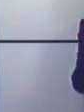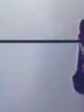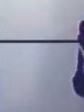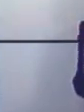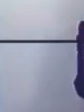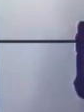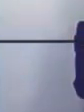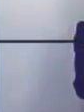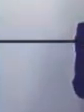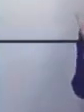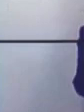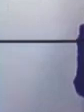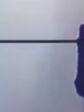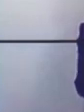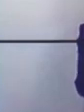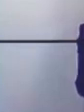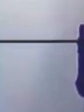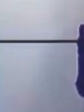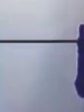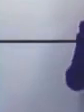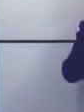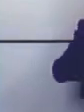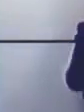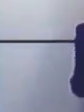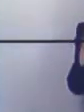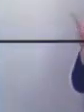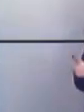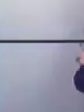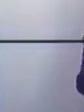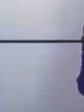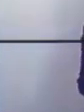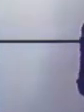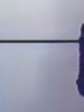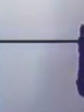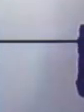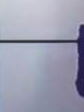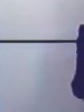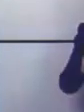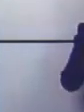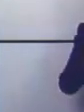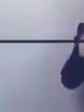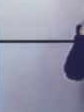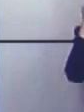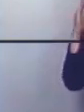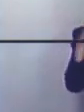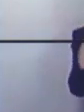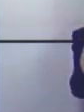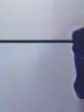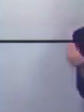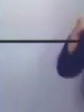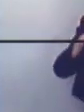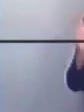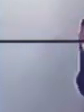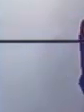Y es que esta mañana hemos conocido la composición de la gestora recordamos que Juan Gutiérrez dimitria como secretario general del psoe el